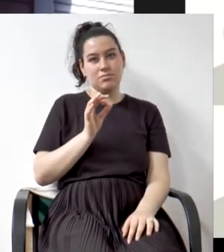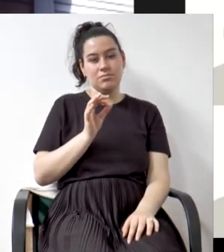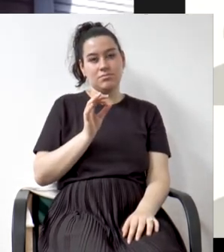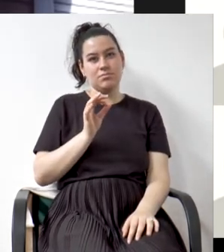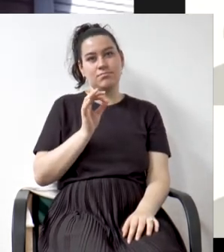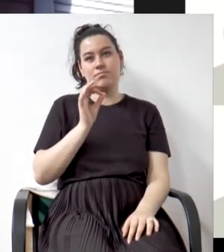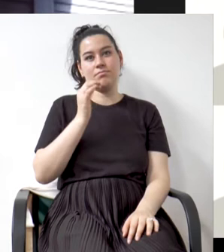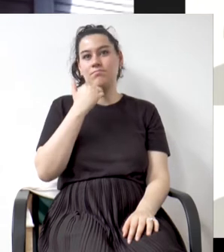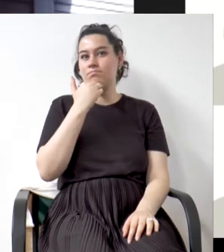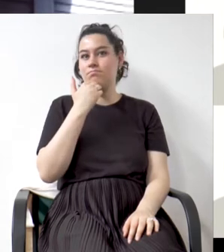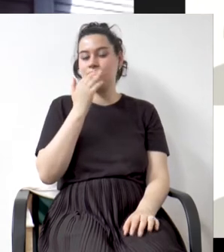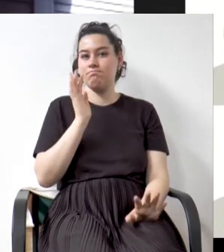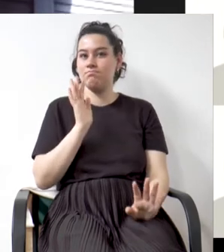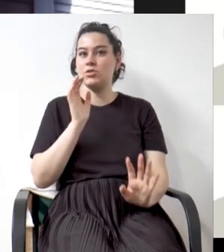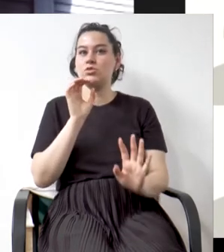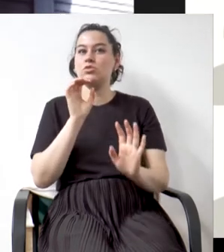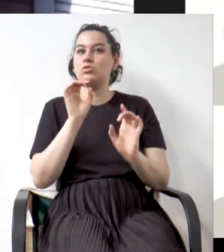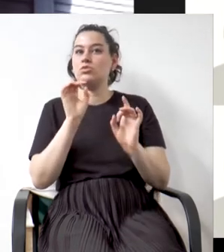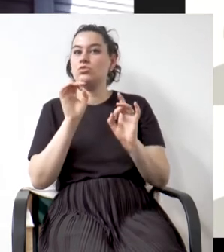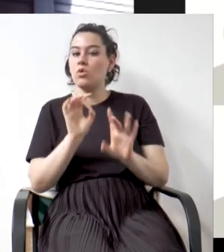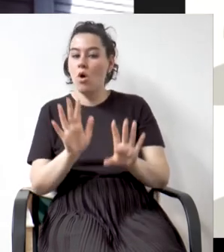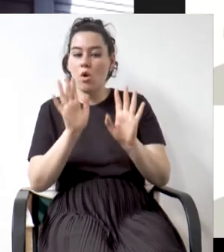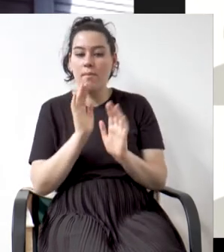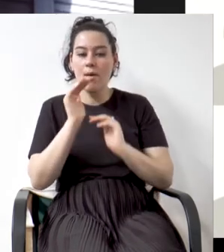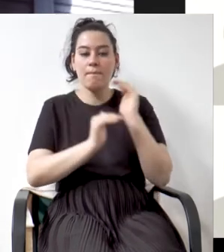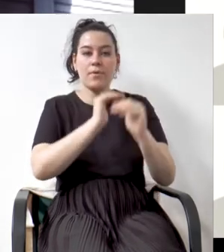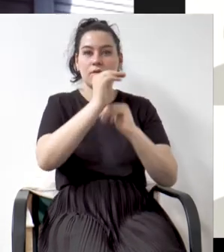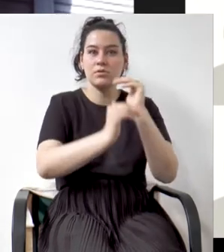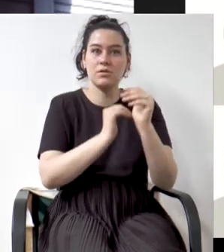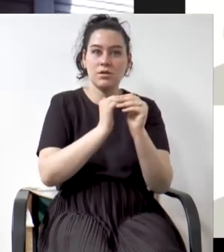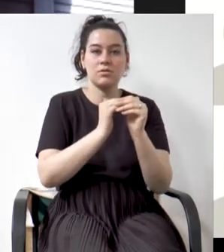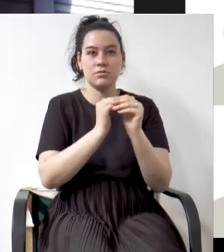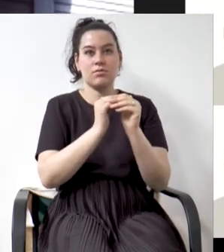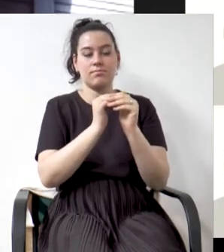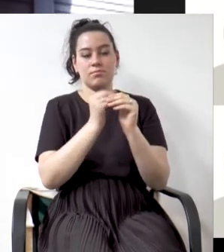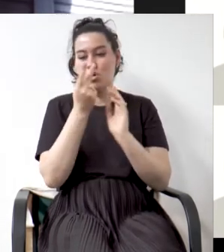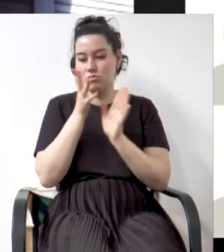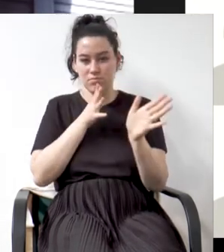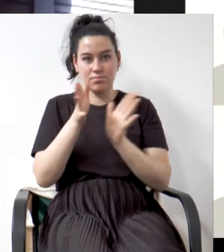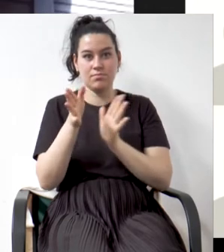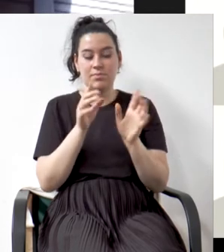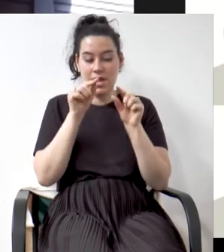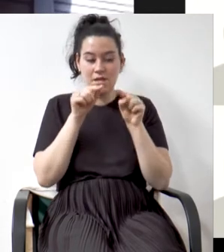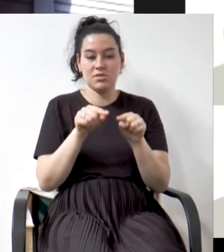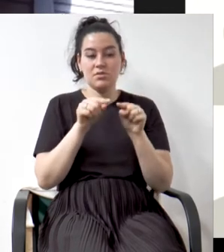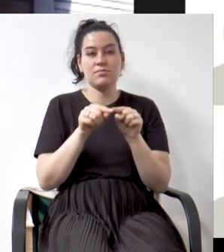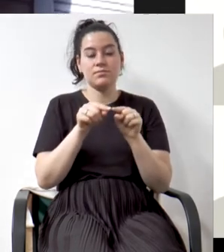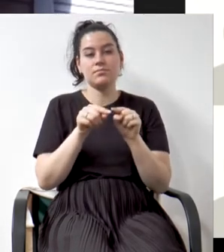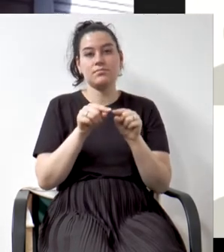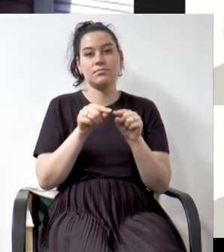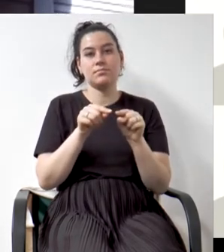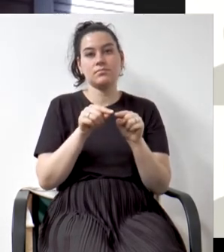DT, pero no solo, y el proceso de descentralización y regionalización. Y esto va a